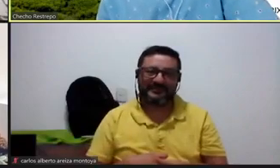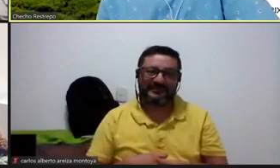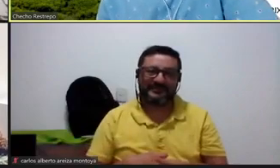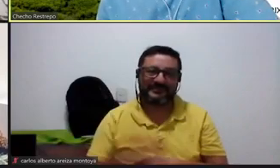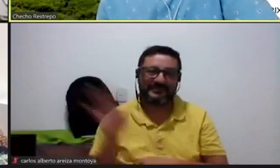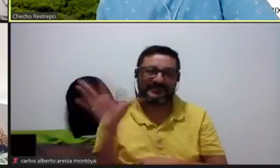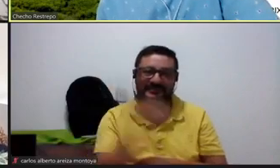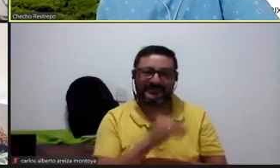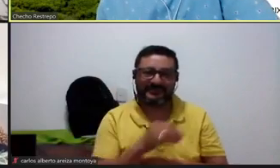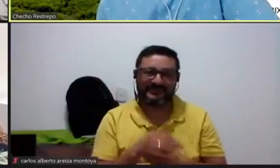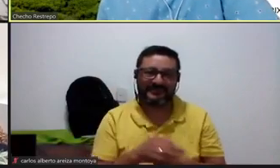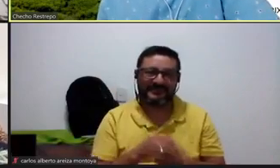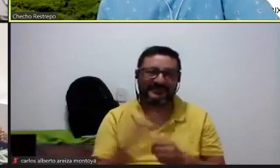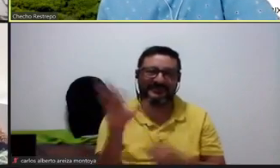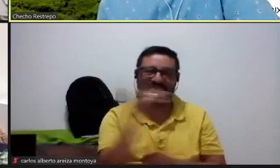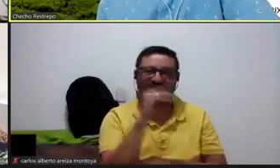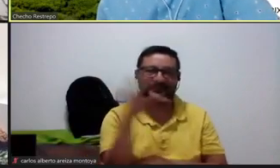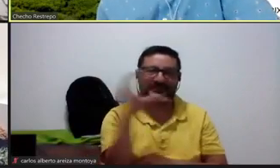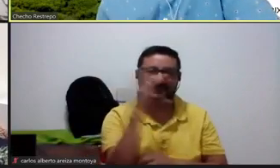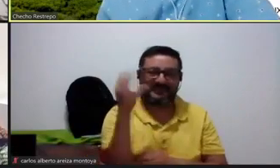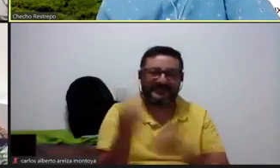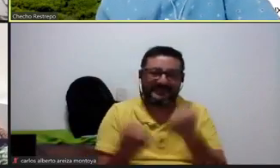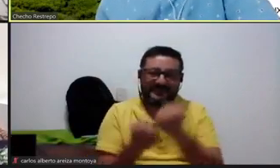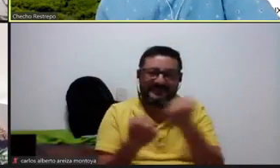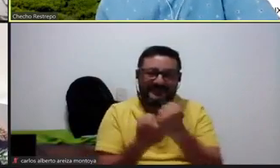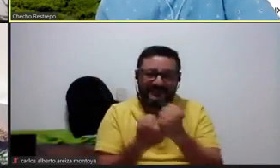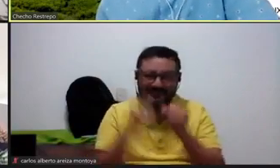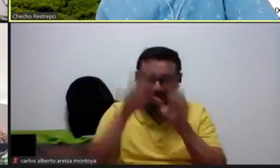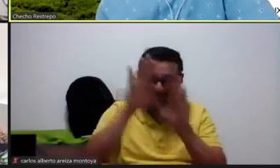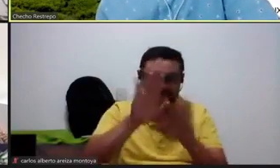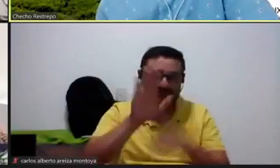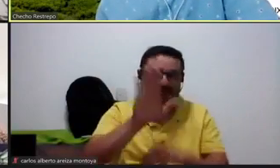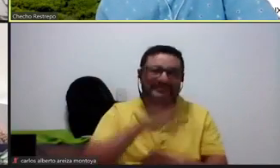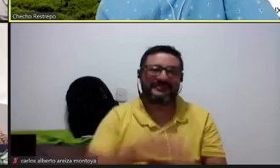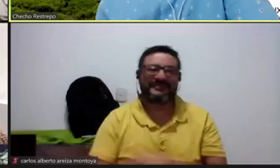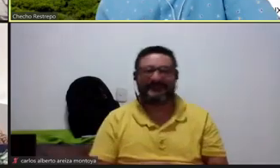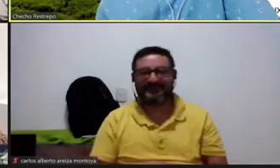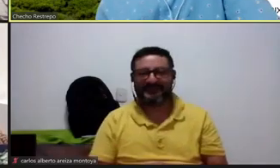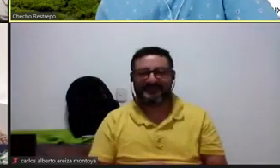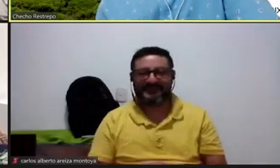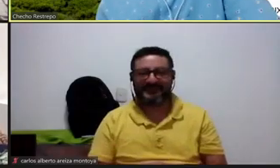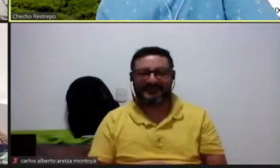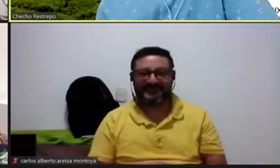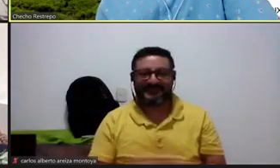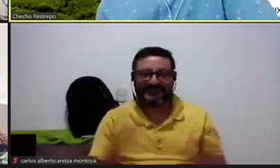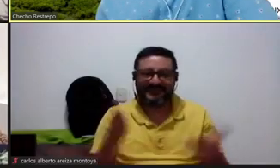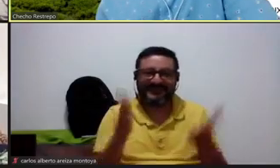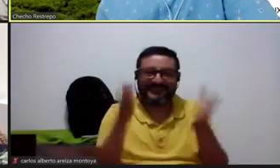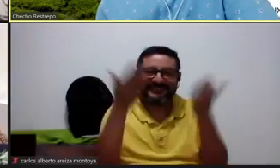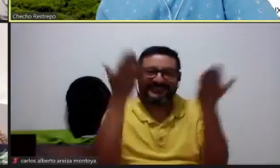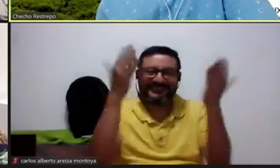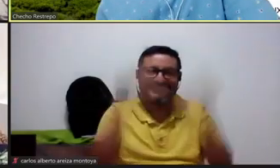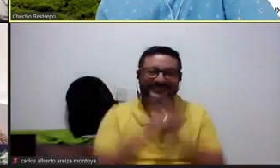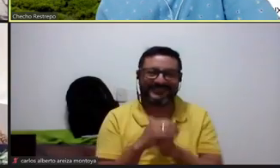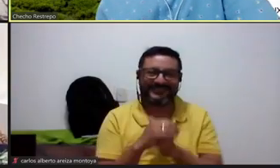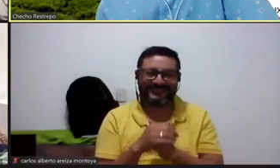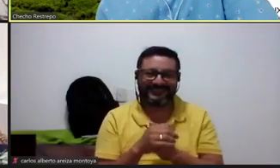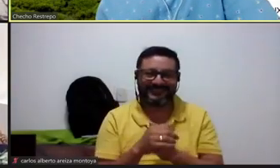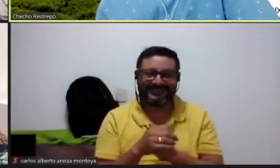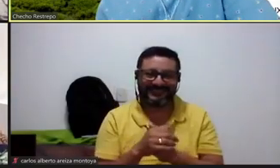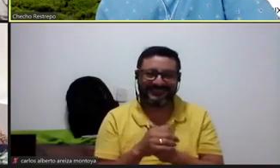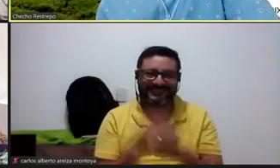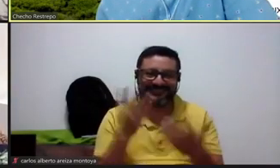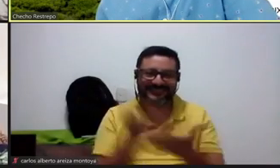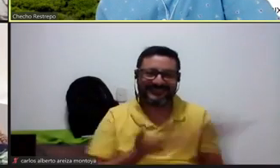un departamento, un país que está con vos, que está con ustedes. Y no, hermano, para adelante. Muchas gracias por compartir tu